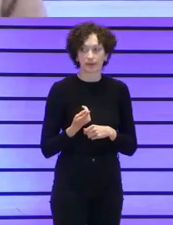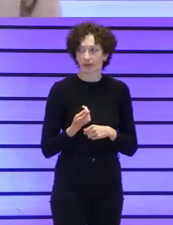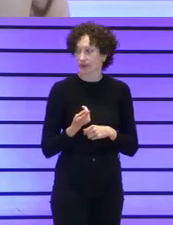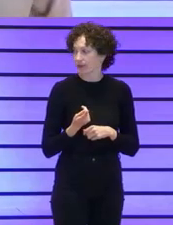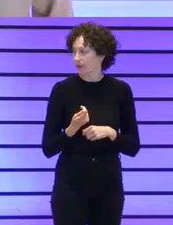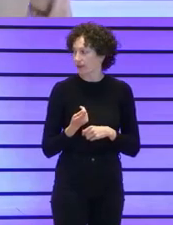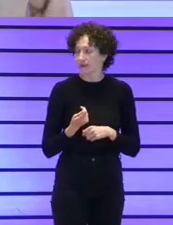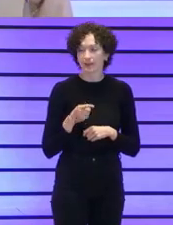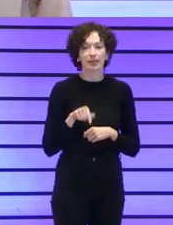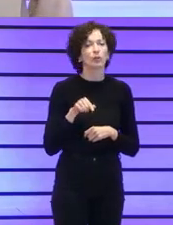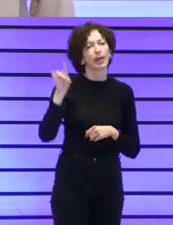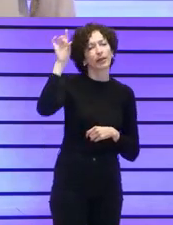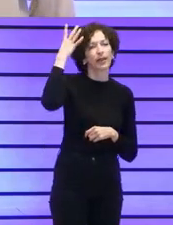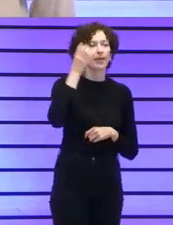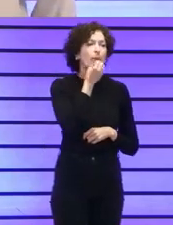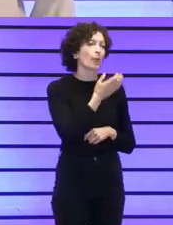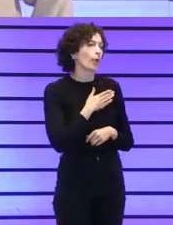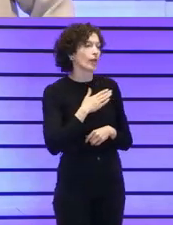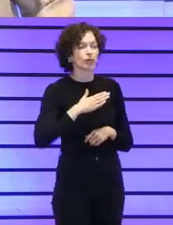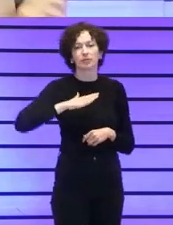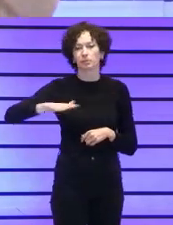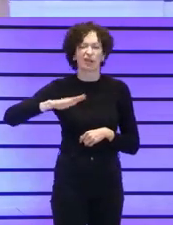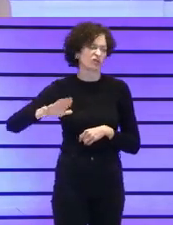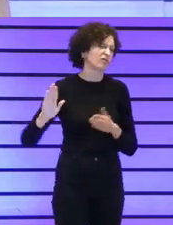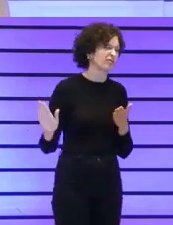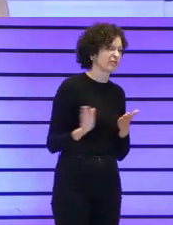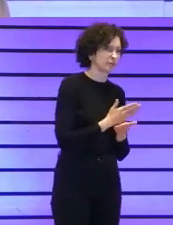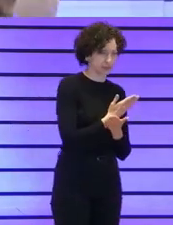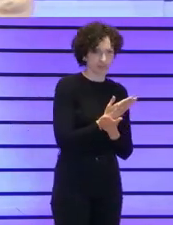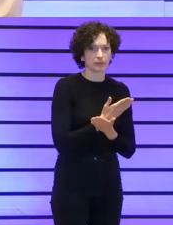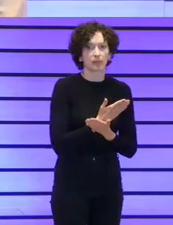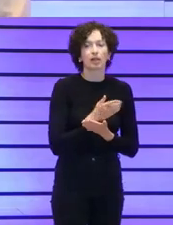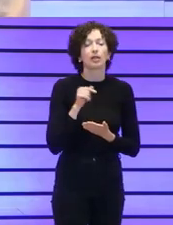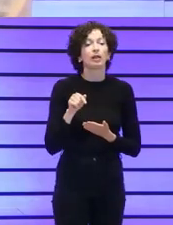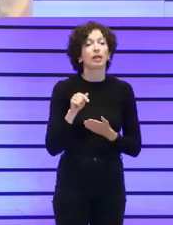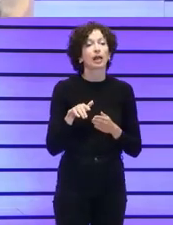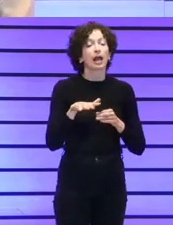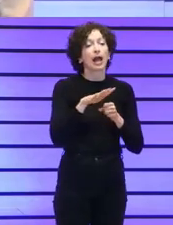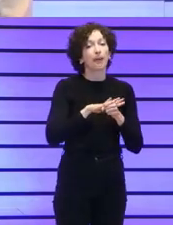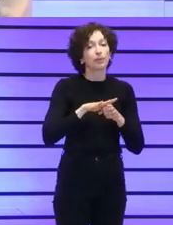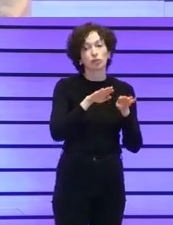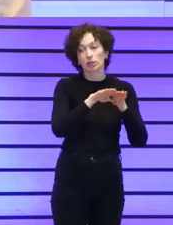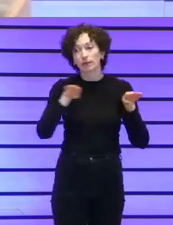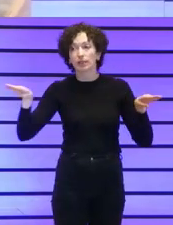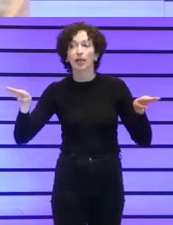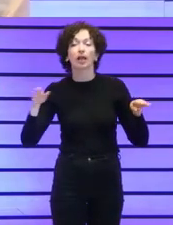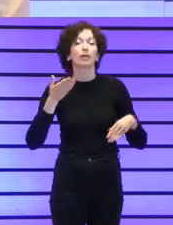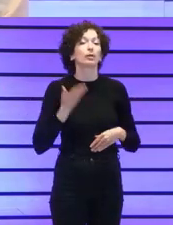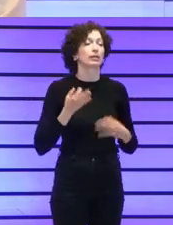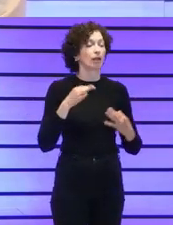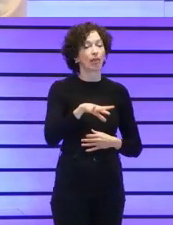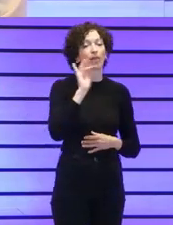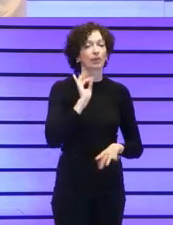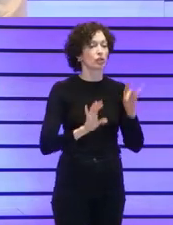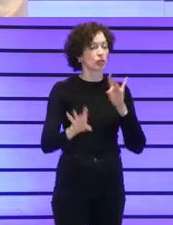escapar de la idea de buenos y malos y que en el campo de la sostenibilidad lo que hay son decisiones,